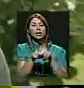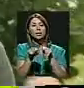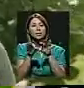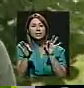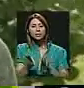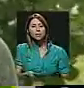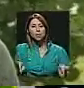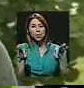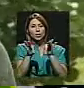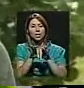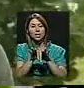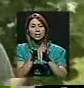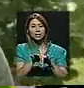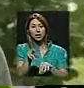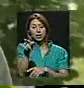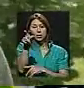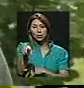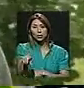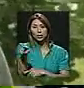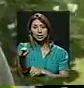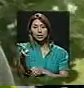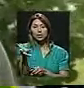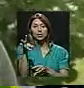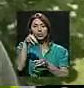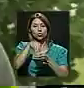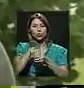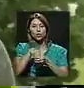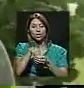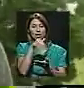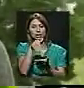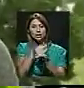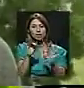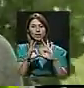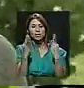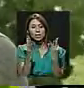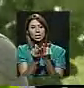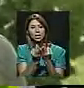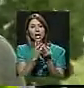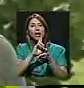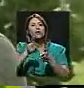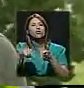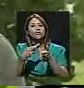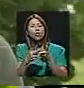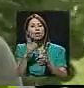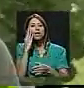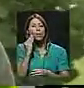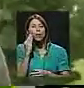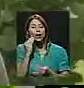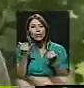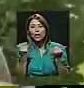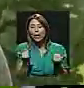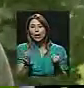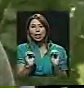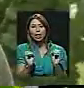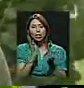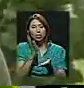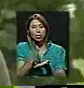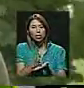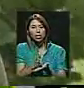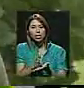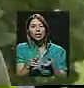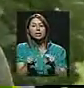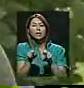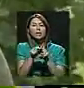el hecho de incluir a la persona adulta mayor al núcleo familiar, a ese rol de abuelo que se ha venido perdiendo, en las actividades